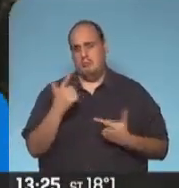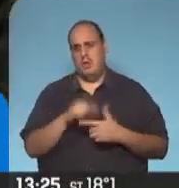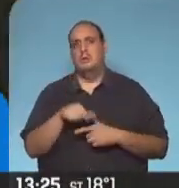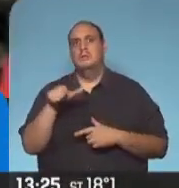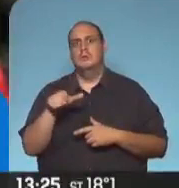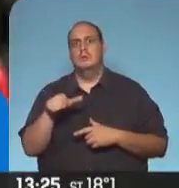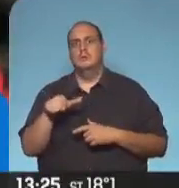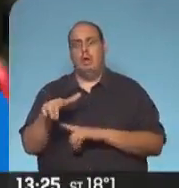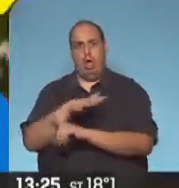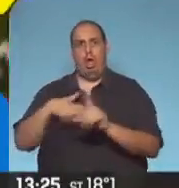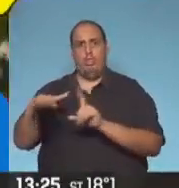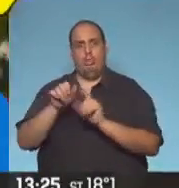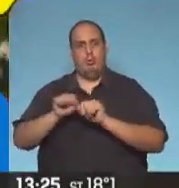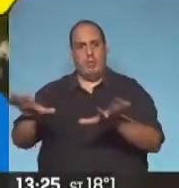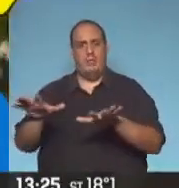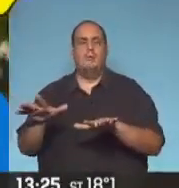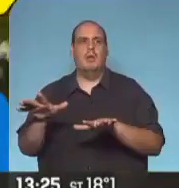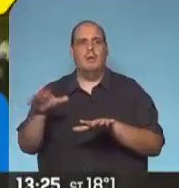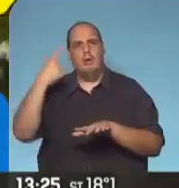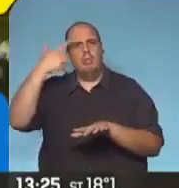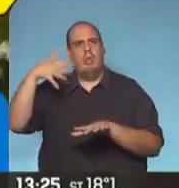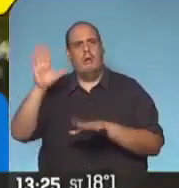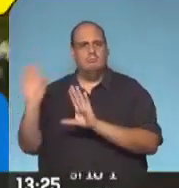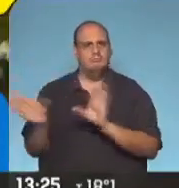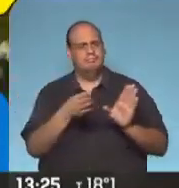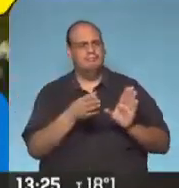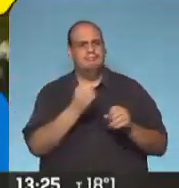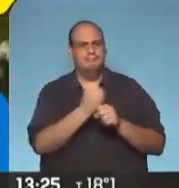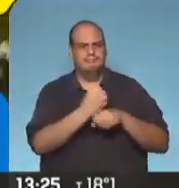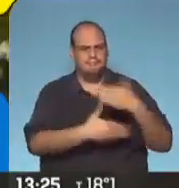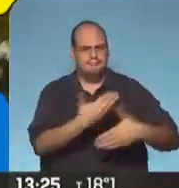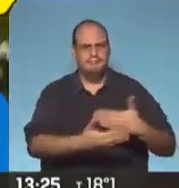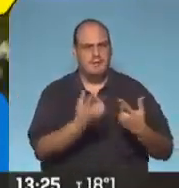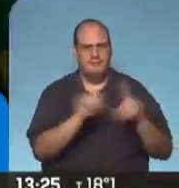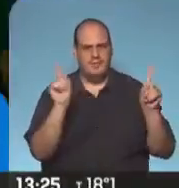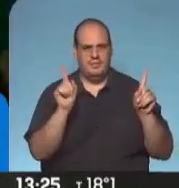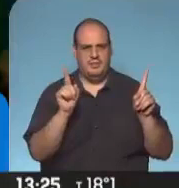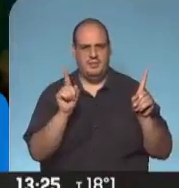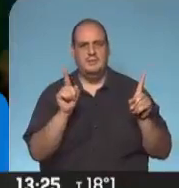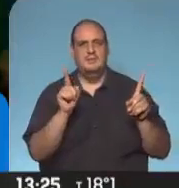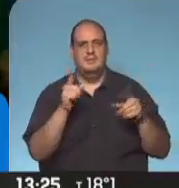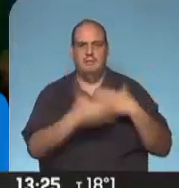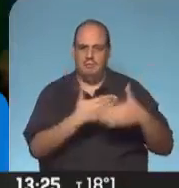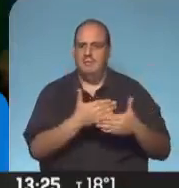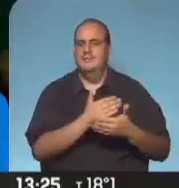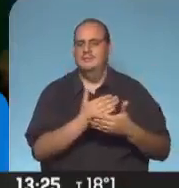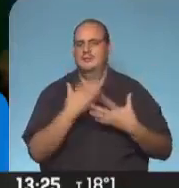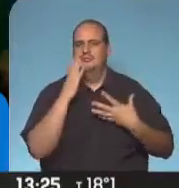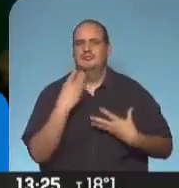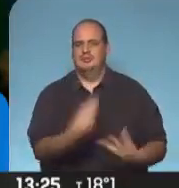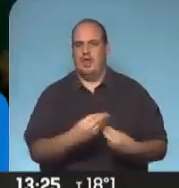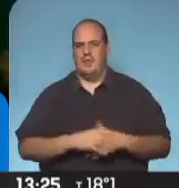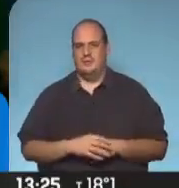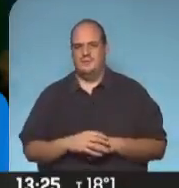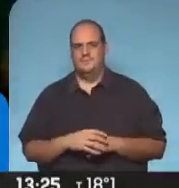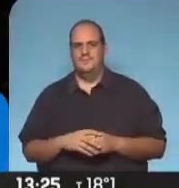permitió poner su inteligencia y su esfuerzo al servicio de otro tipo de olimpiadas, las de la solidaridad. Yo lo hice porque